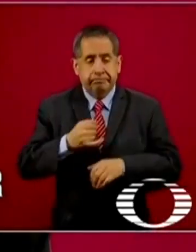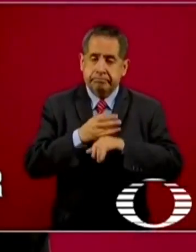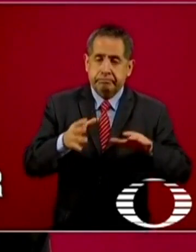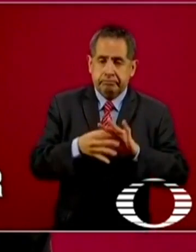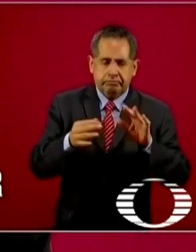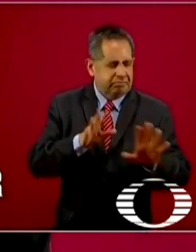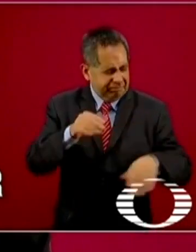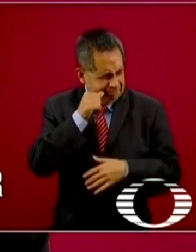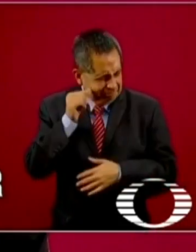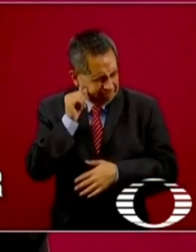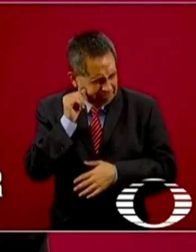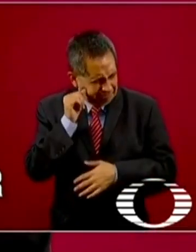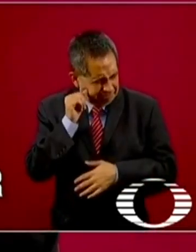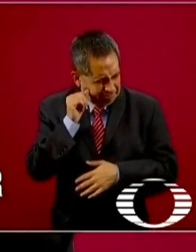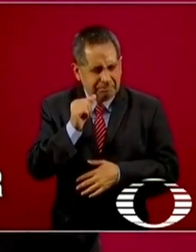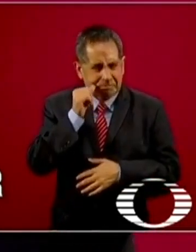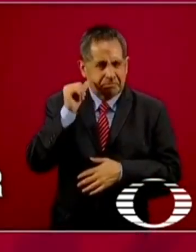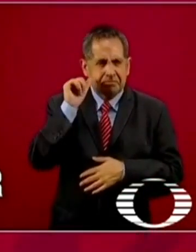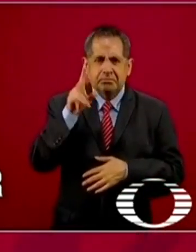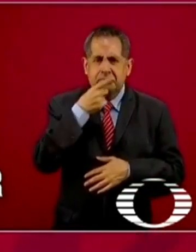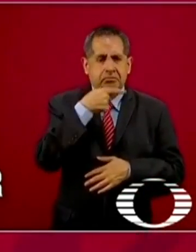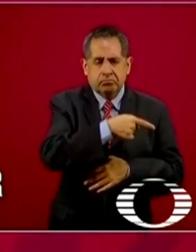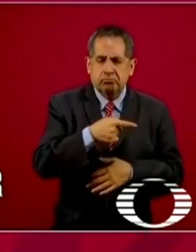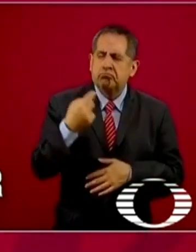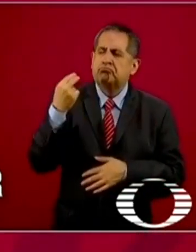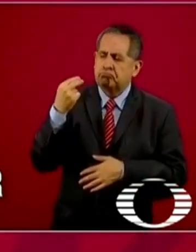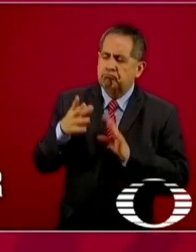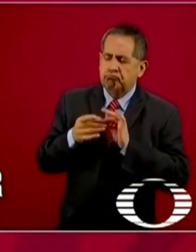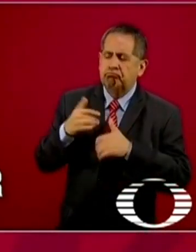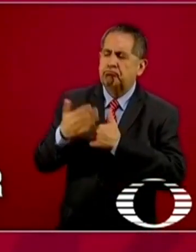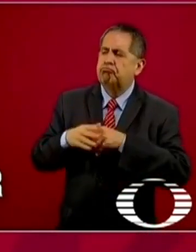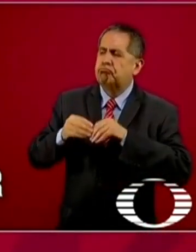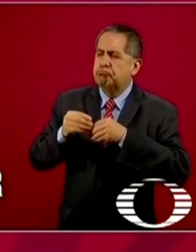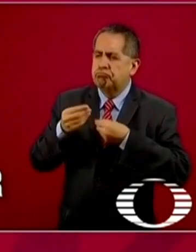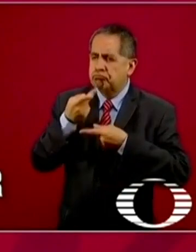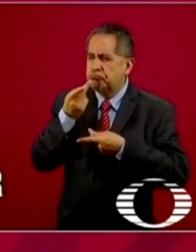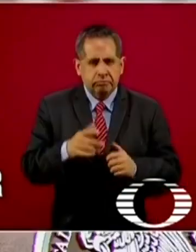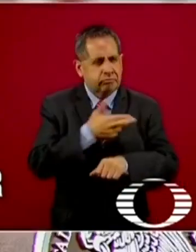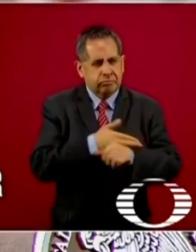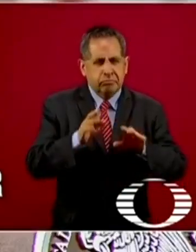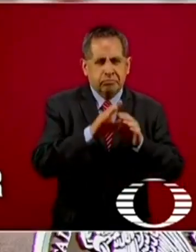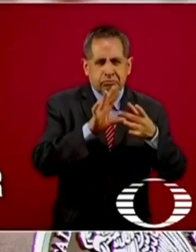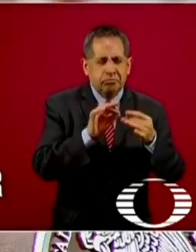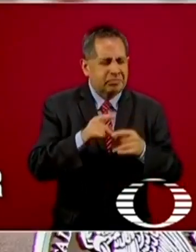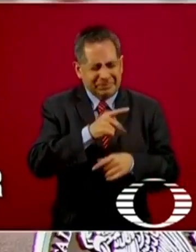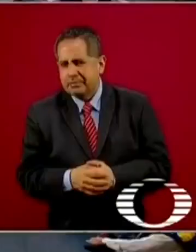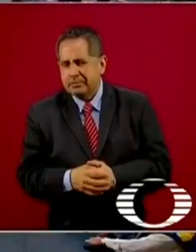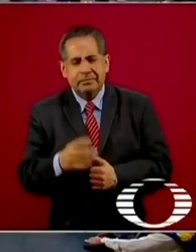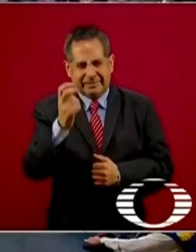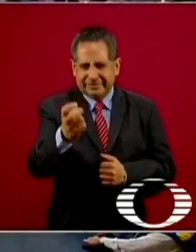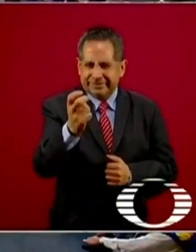informar. Ayer habló de que va a dar a conocer nombres,